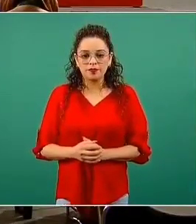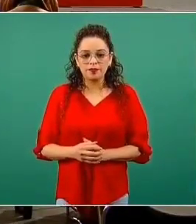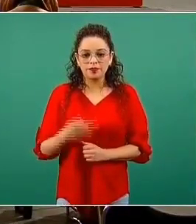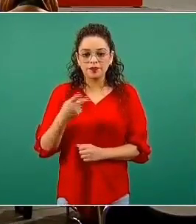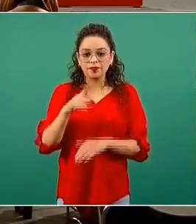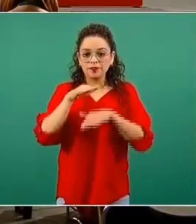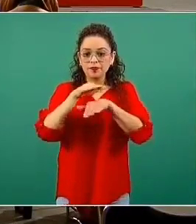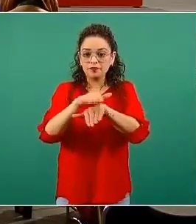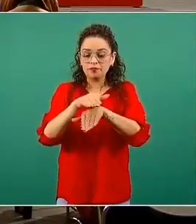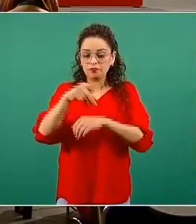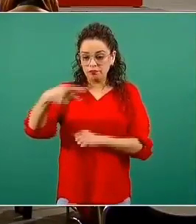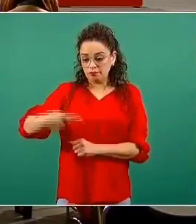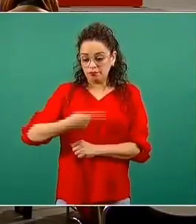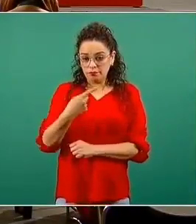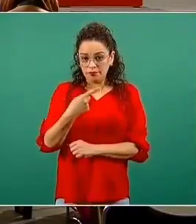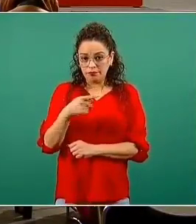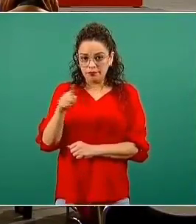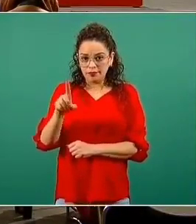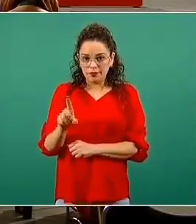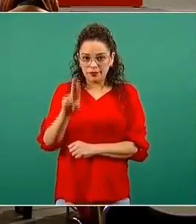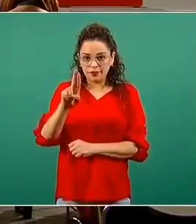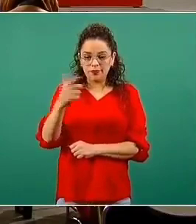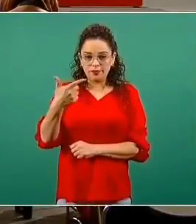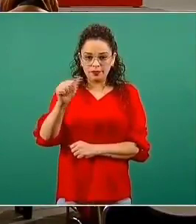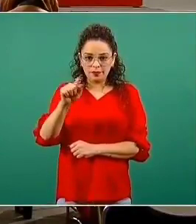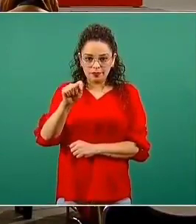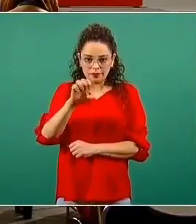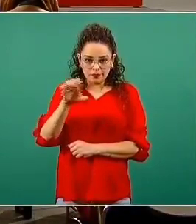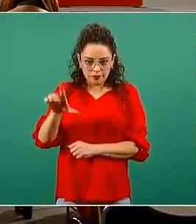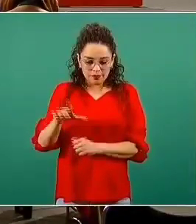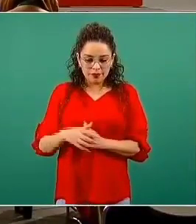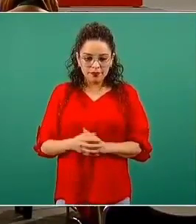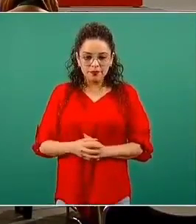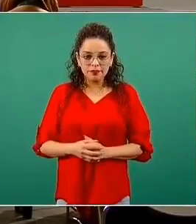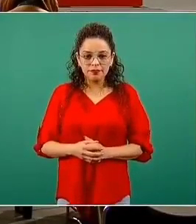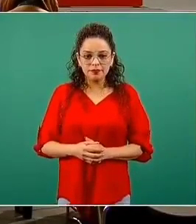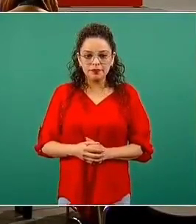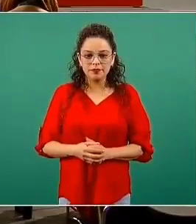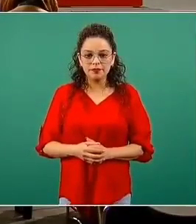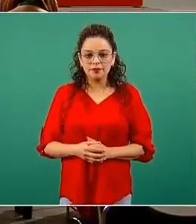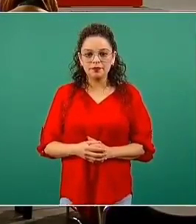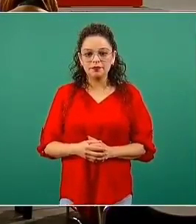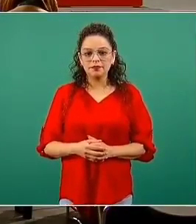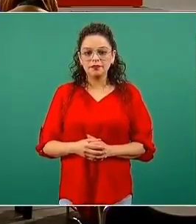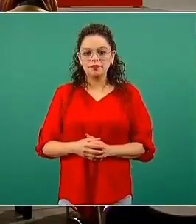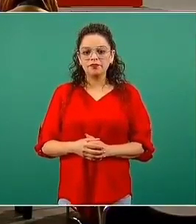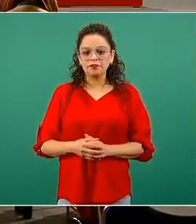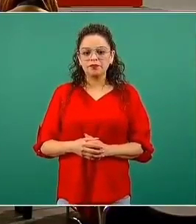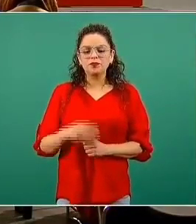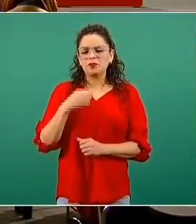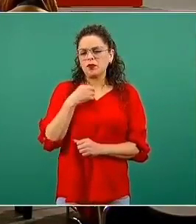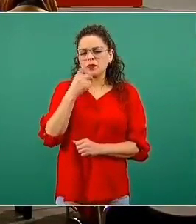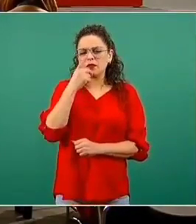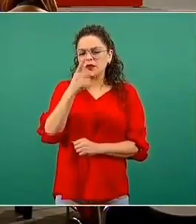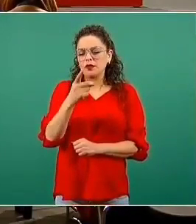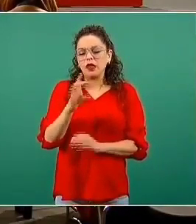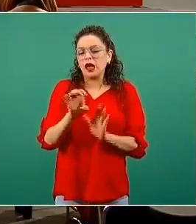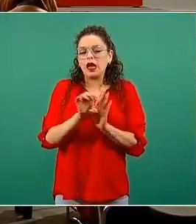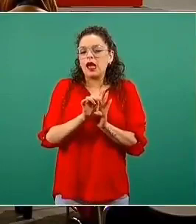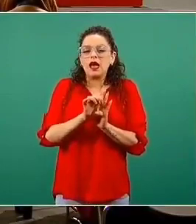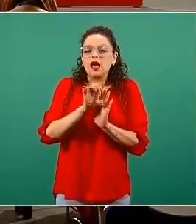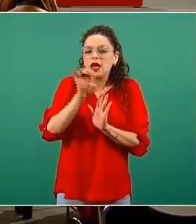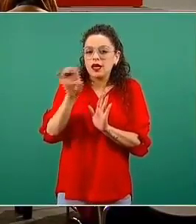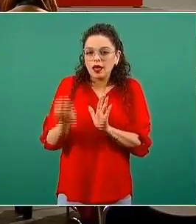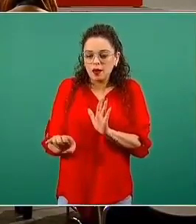preguntas que nos hace el doctor López-Gatell, yo diría que un ejemplo de cómo las